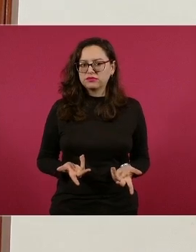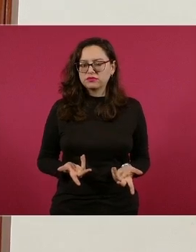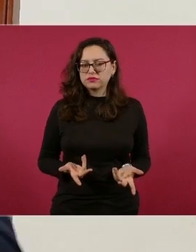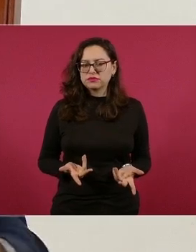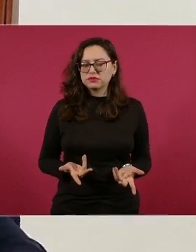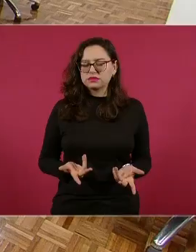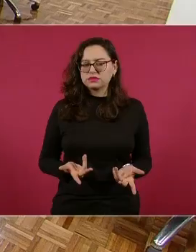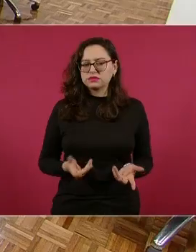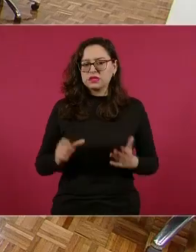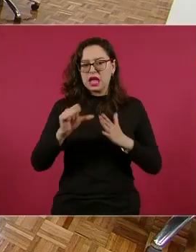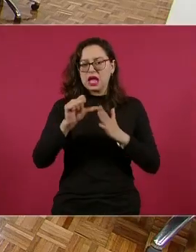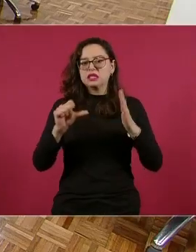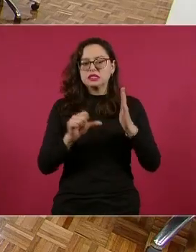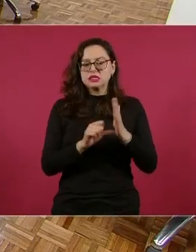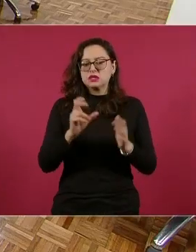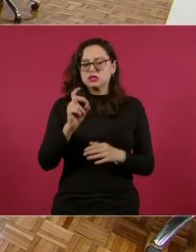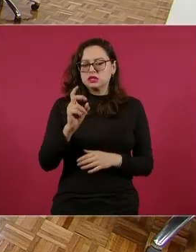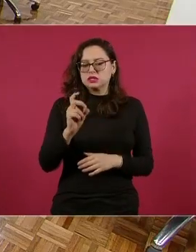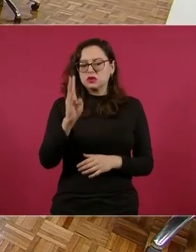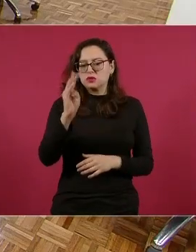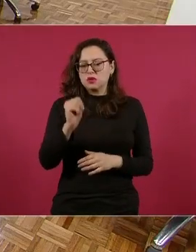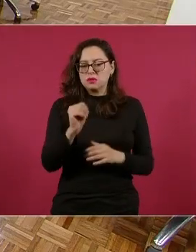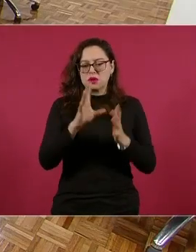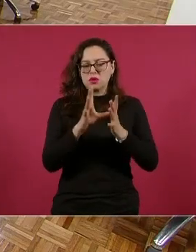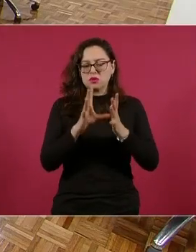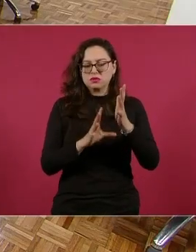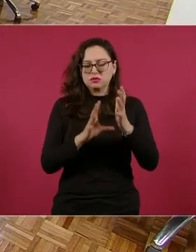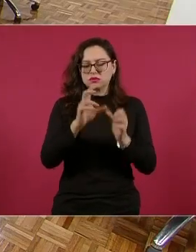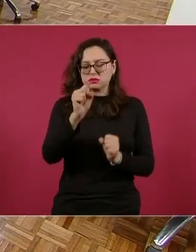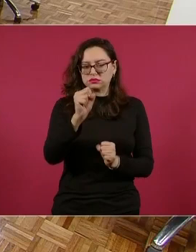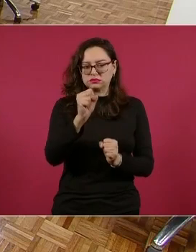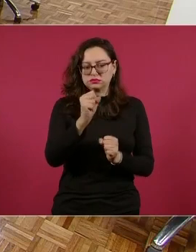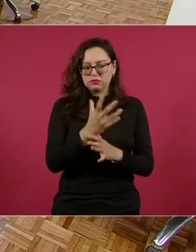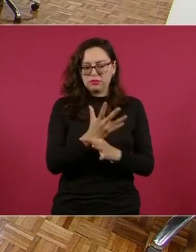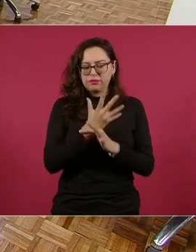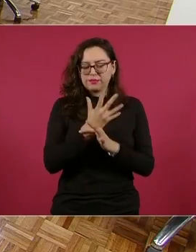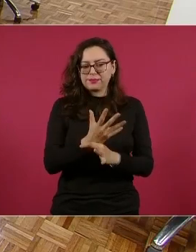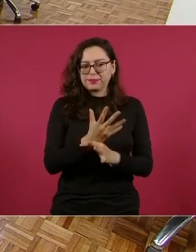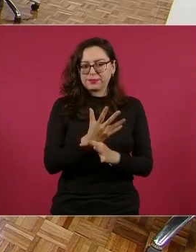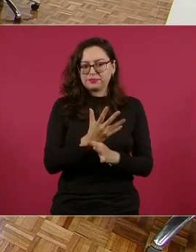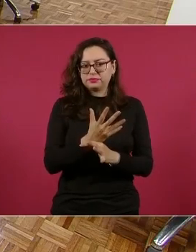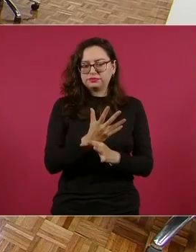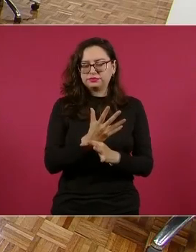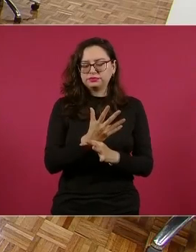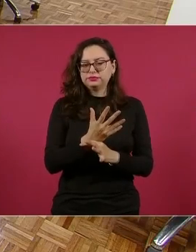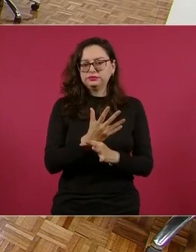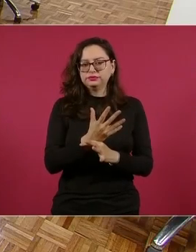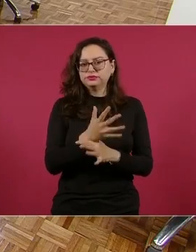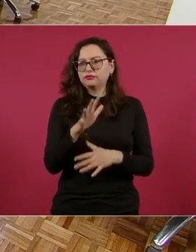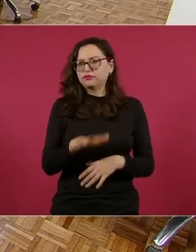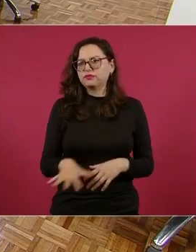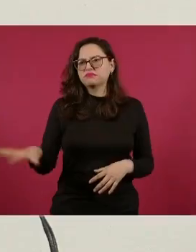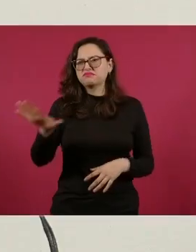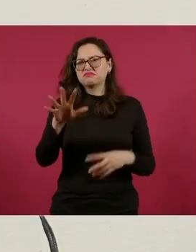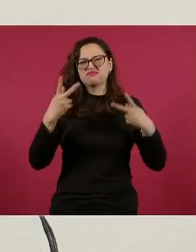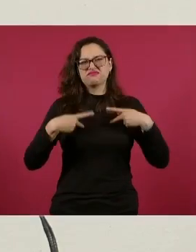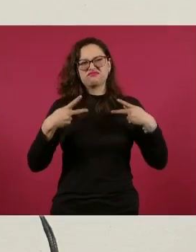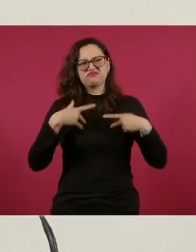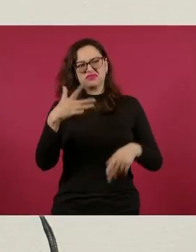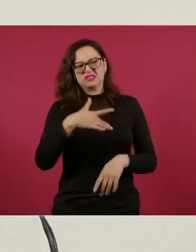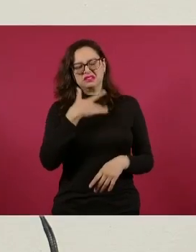porque de acuerdo al artículo 39 de nuestra Constitución, el pueblo tiene en todo momento el derecho de cambiar la forma